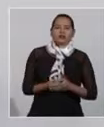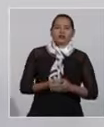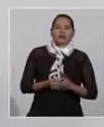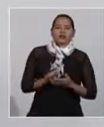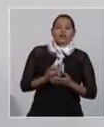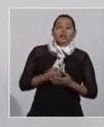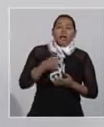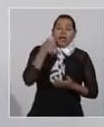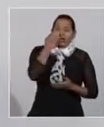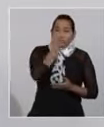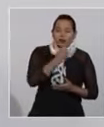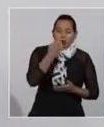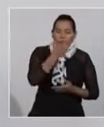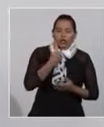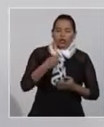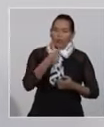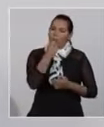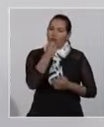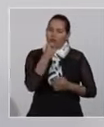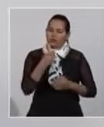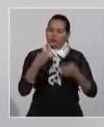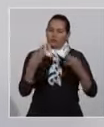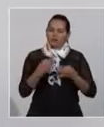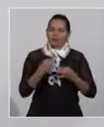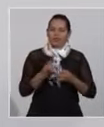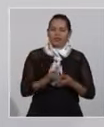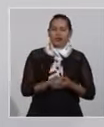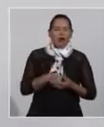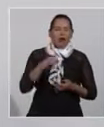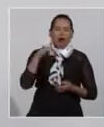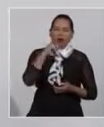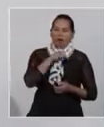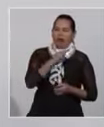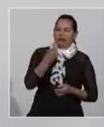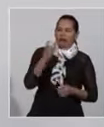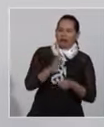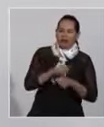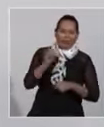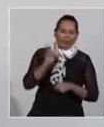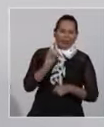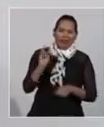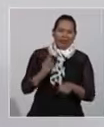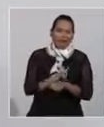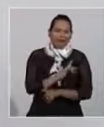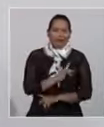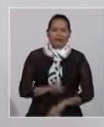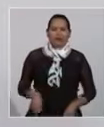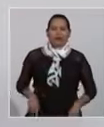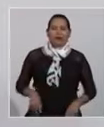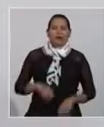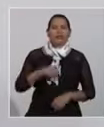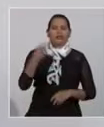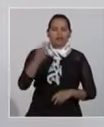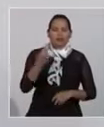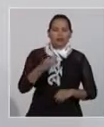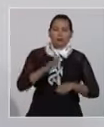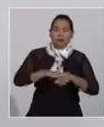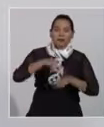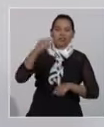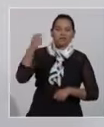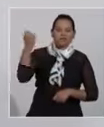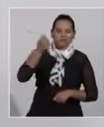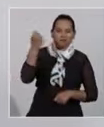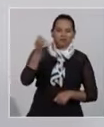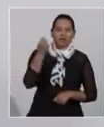como en su momento dijera Luis Miguel Barbosa, que los va a tener en 100 días. No, en la seguridad no se puede improvisar. De la misma manera, necesitamos más tecnología. En Puebla